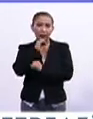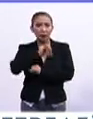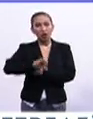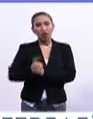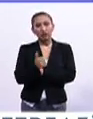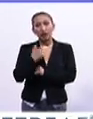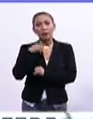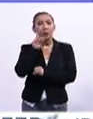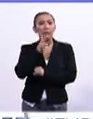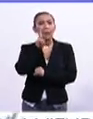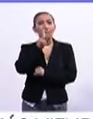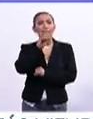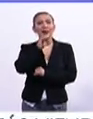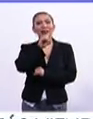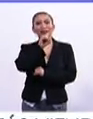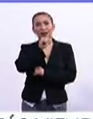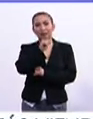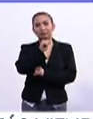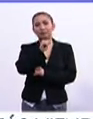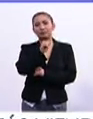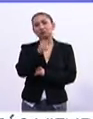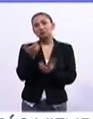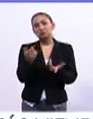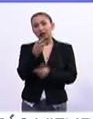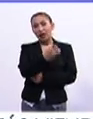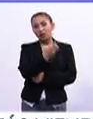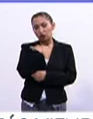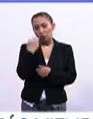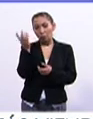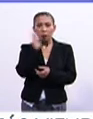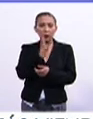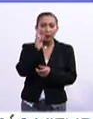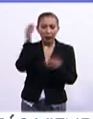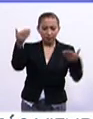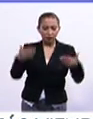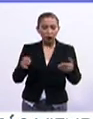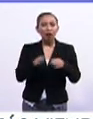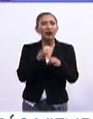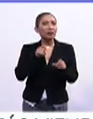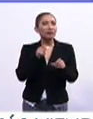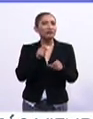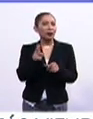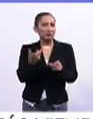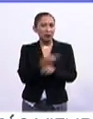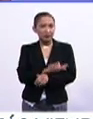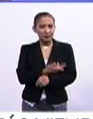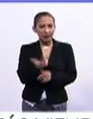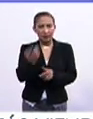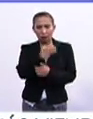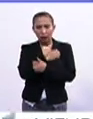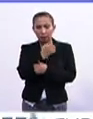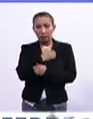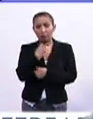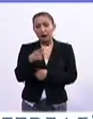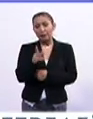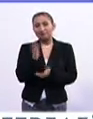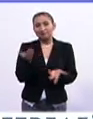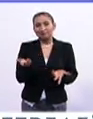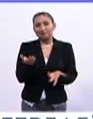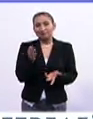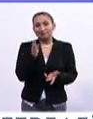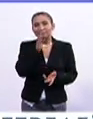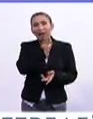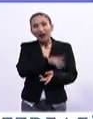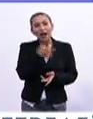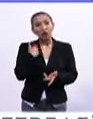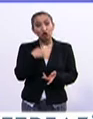la prueba PISA, y que por supuesto esos son indicadores de cómo estamos. Por desfortuna no